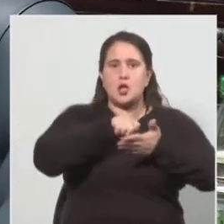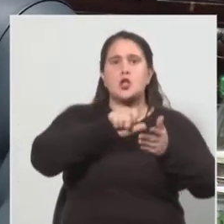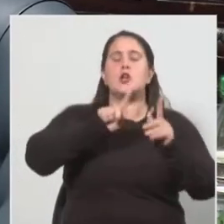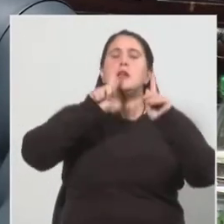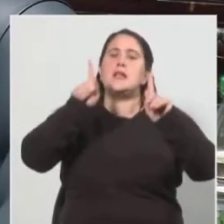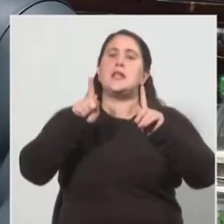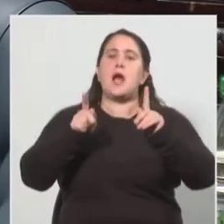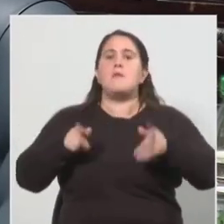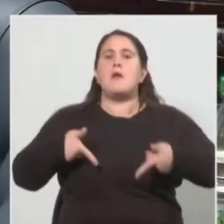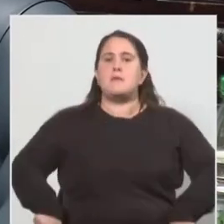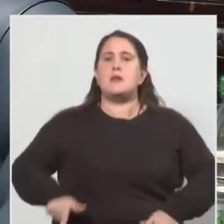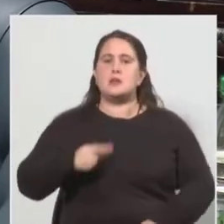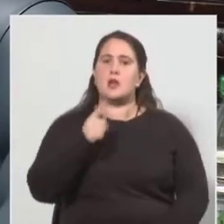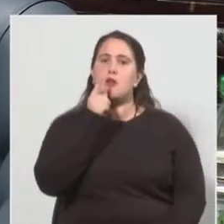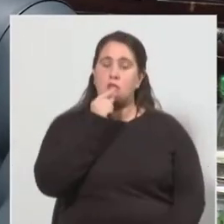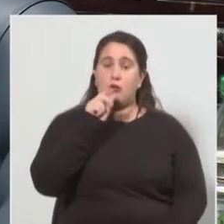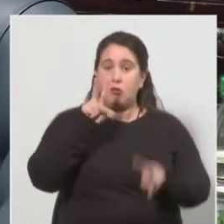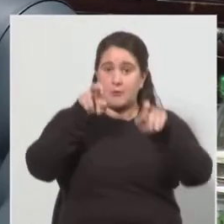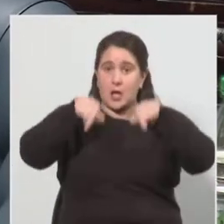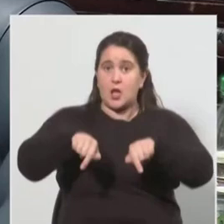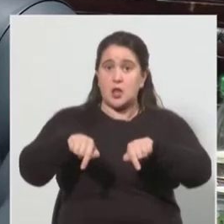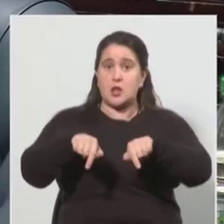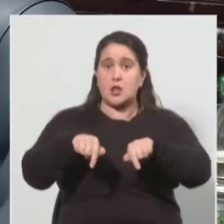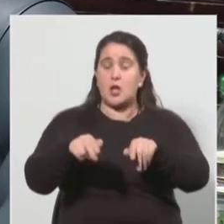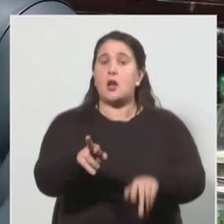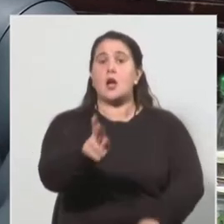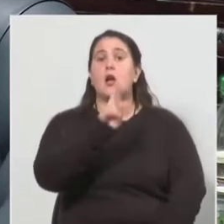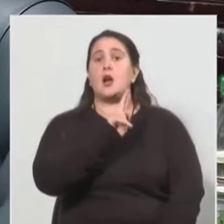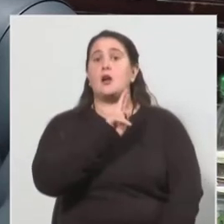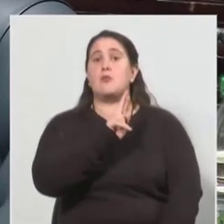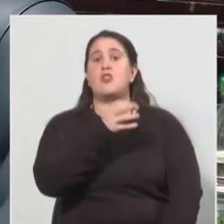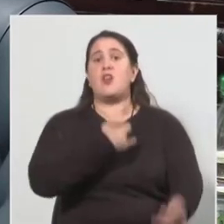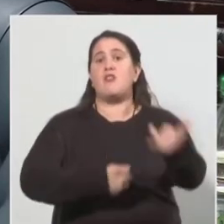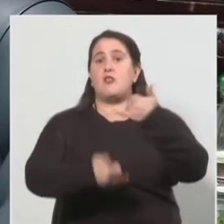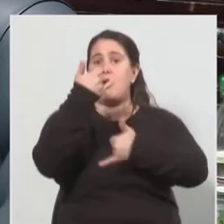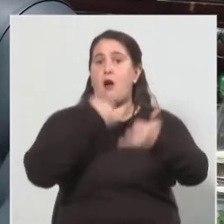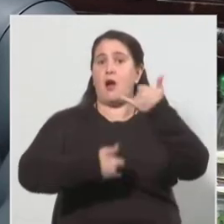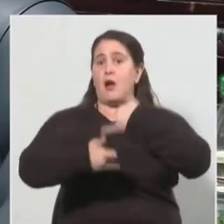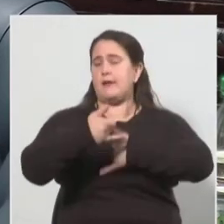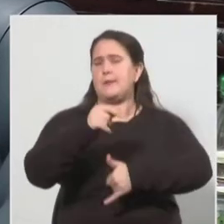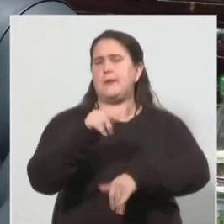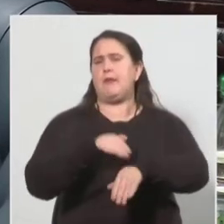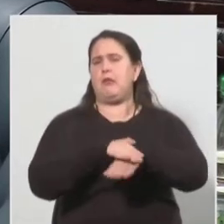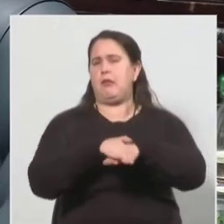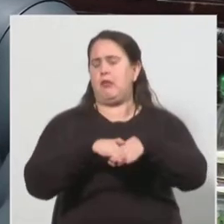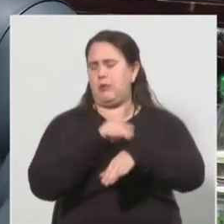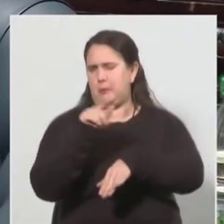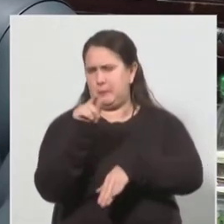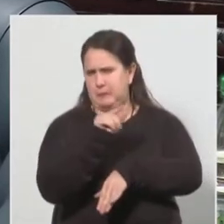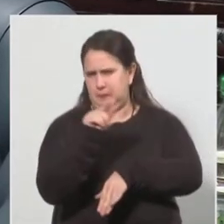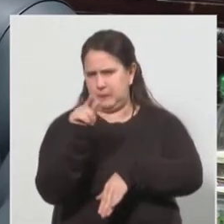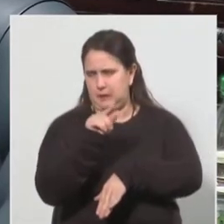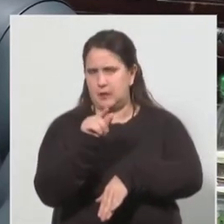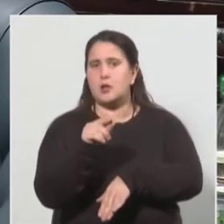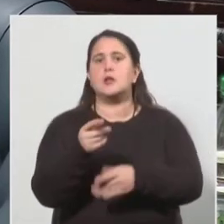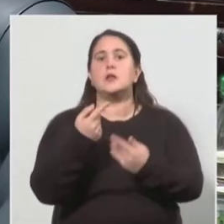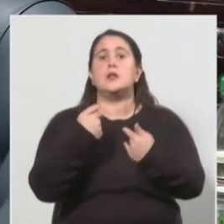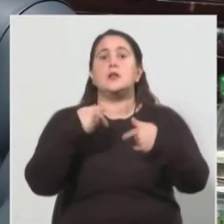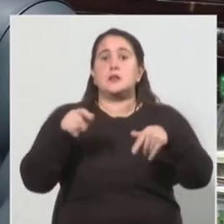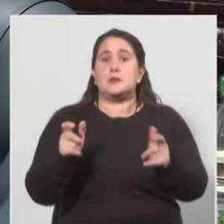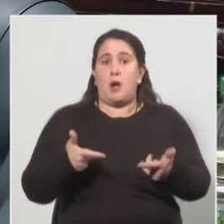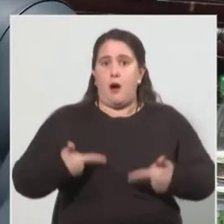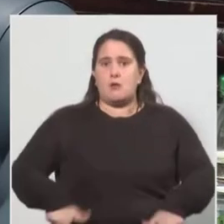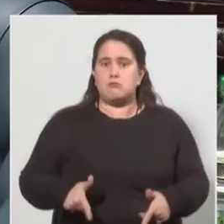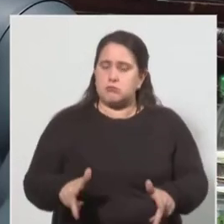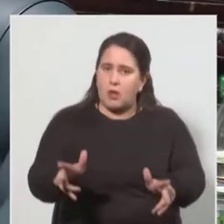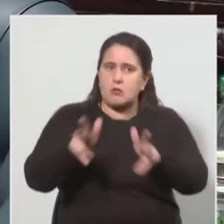con respecto a este tema, se nos respondió con información mínima. Cancillería nos